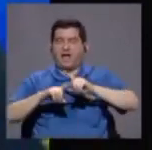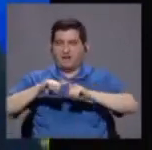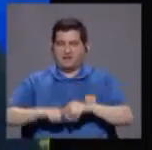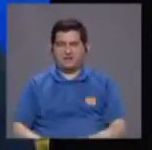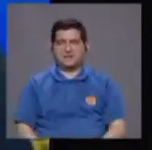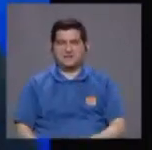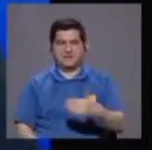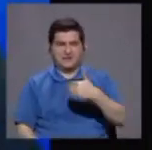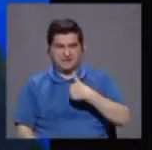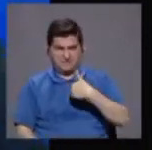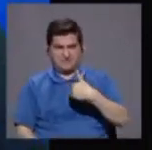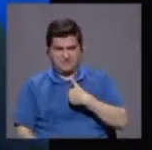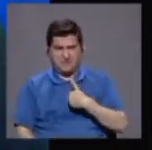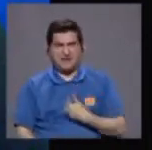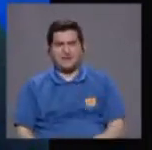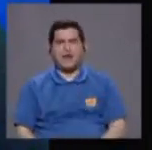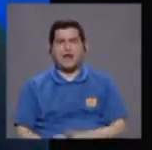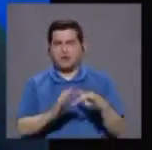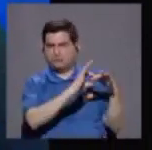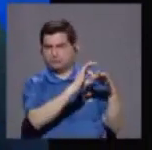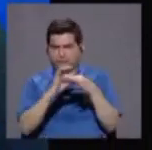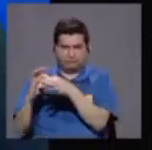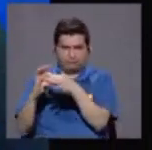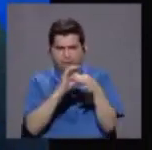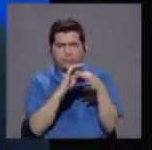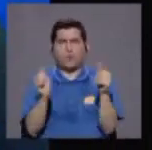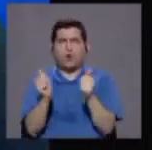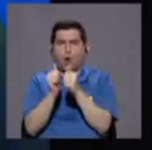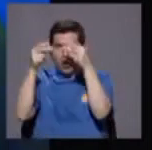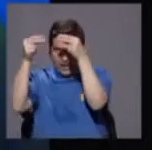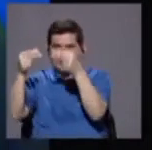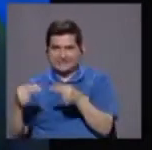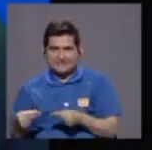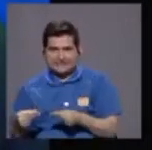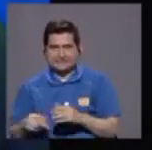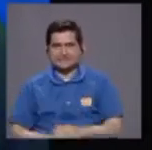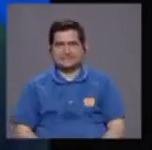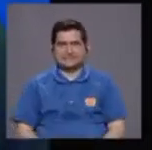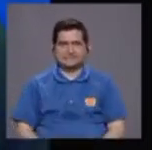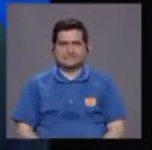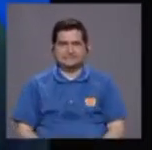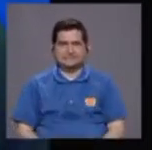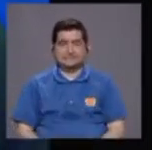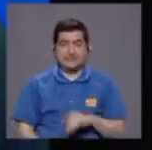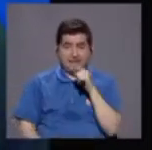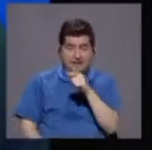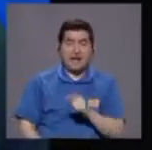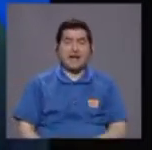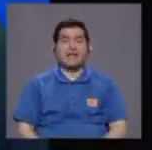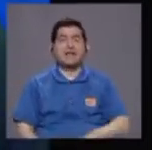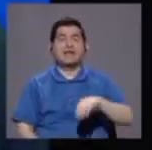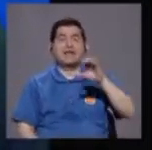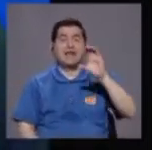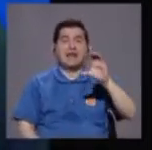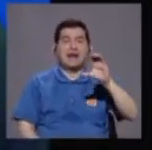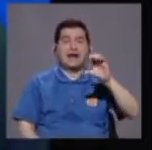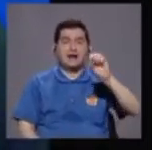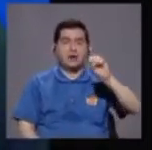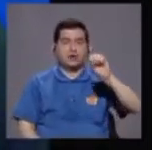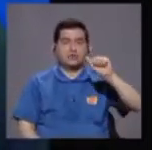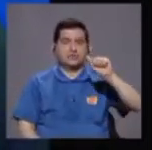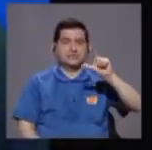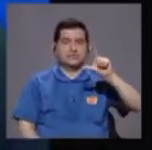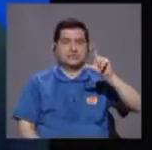había una estrecha coordinación con Hacienda. Y ahí estaba Carlos Salinas de Gortari